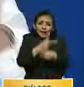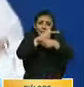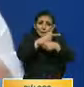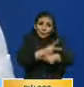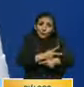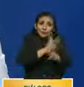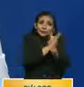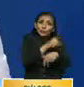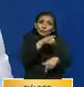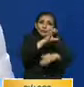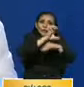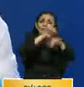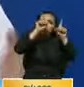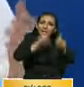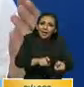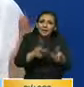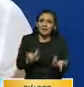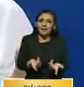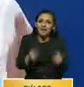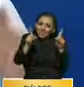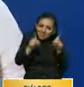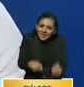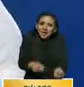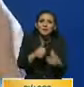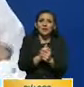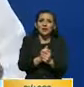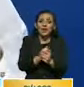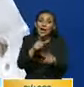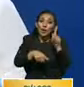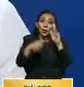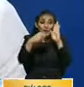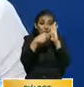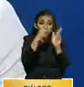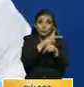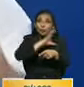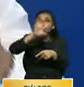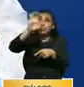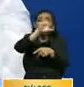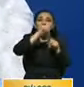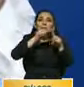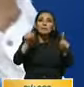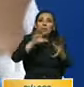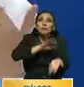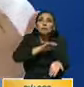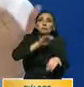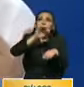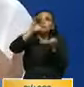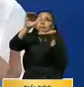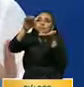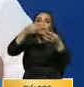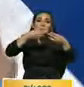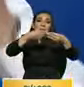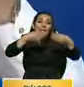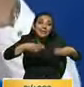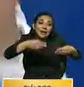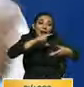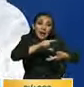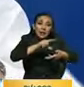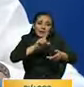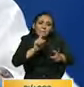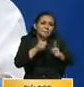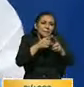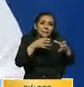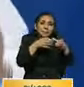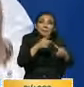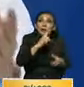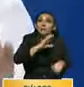a nuestra producción nacional. Hay que eliminar las salvaguardas que tengan que ver con importación de materias primas para la